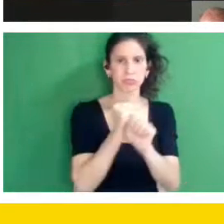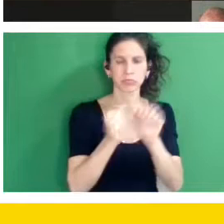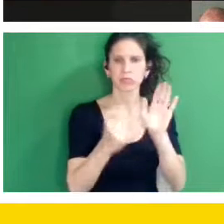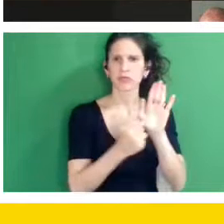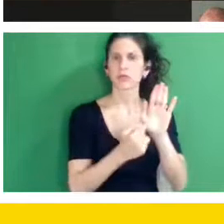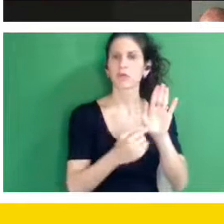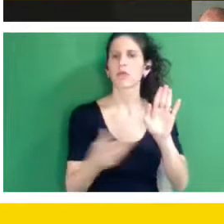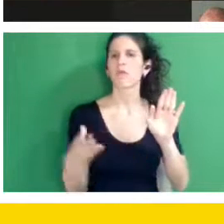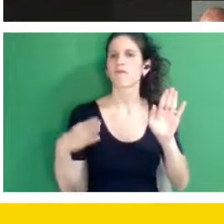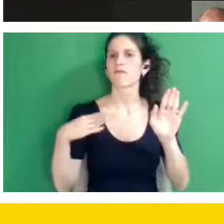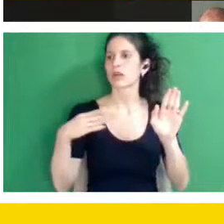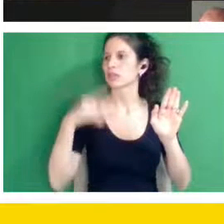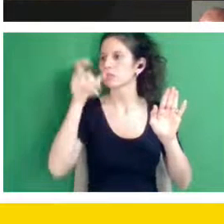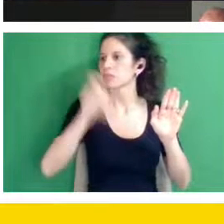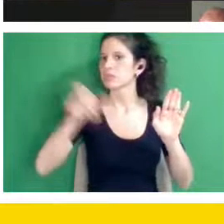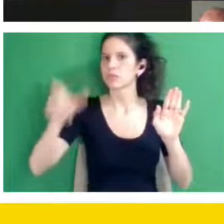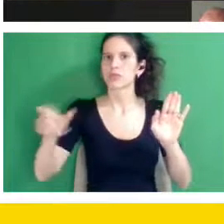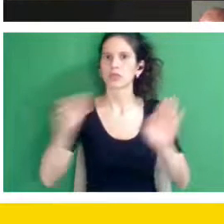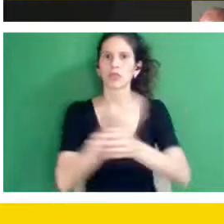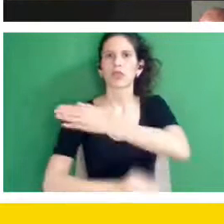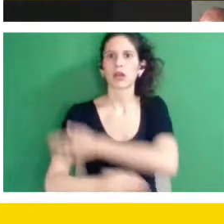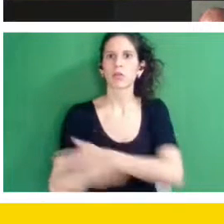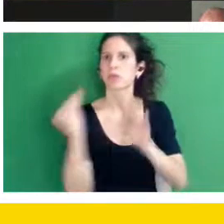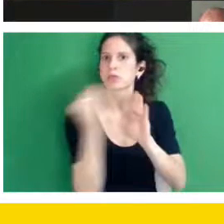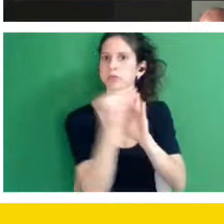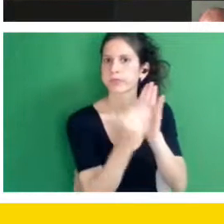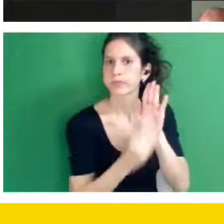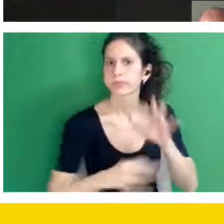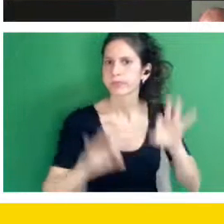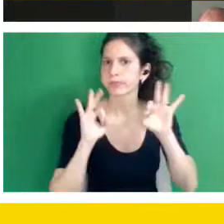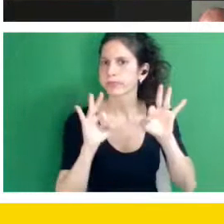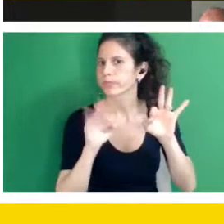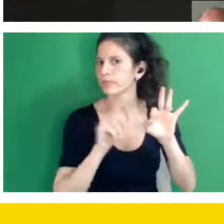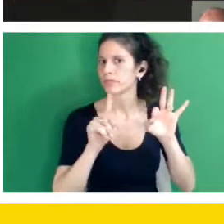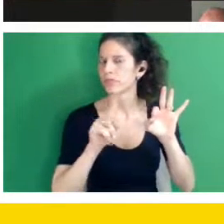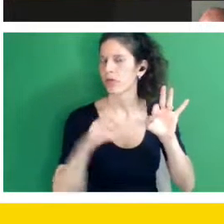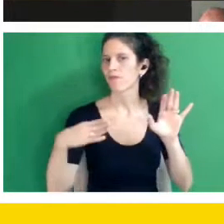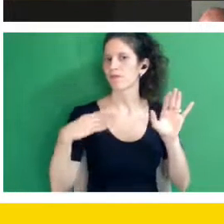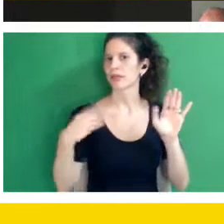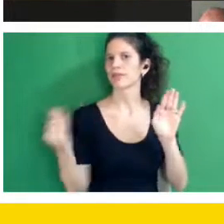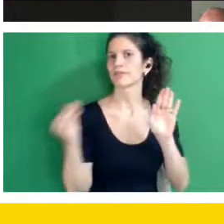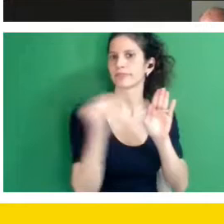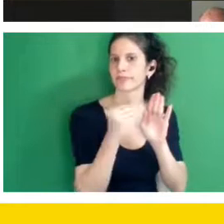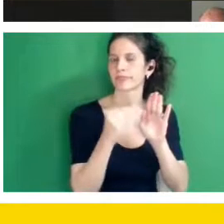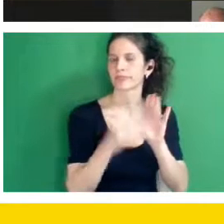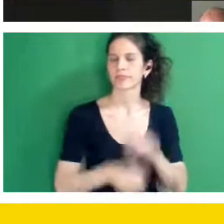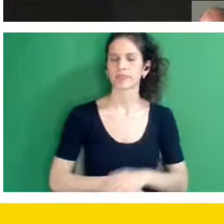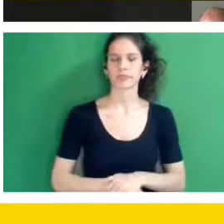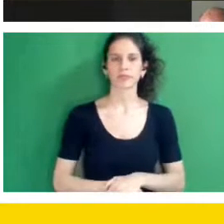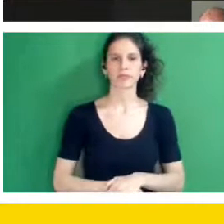actualizados. La información dice que al inscribirse en el Registro Nacional,